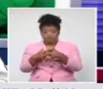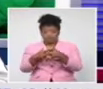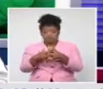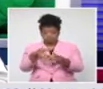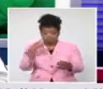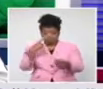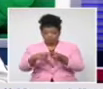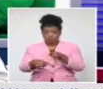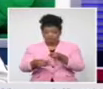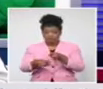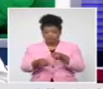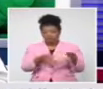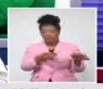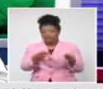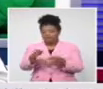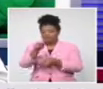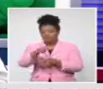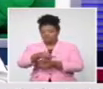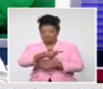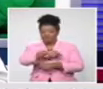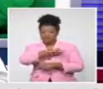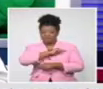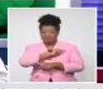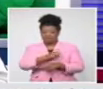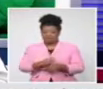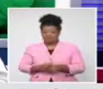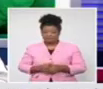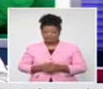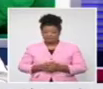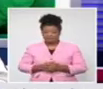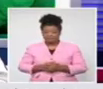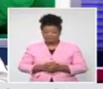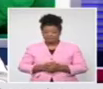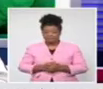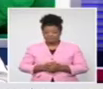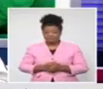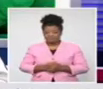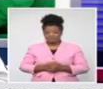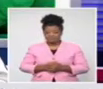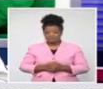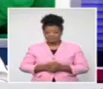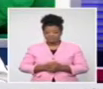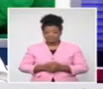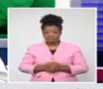el español un turista procedente de España.